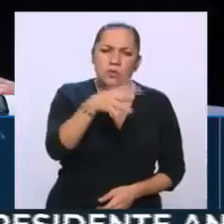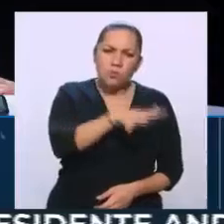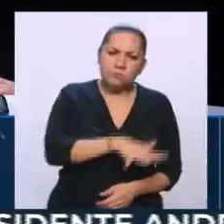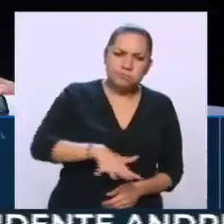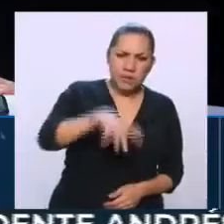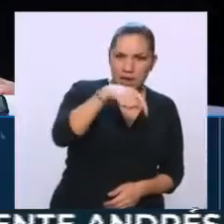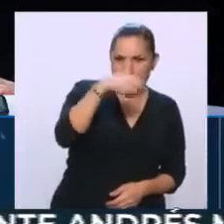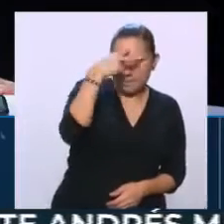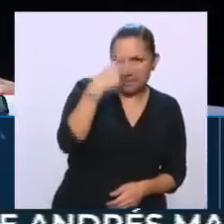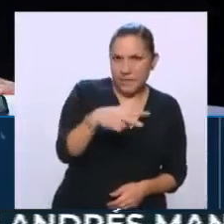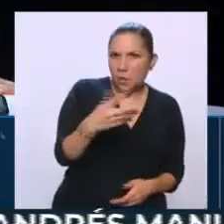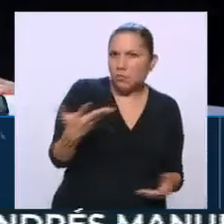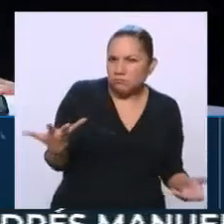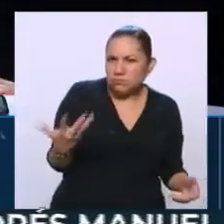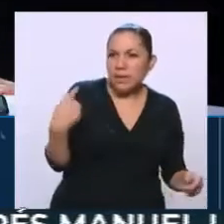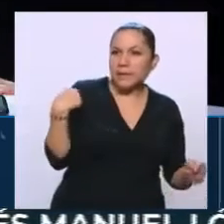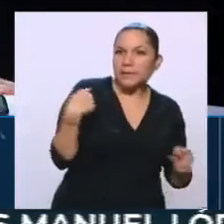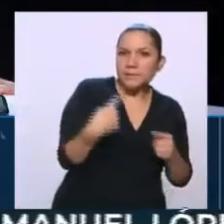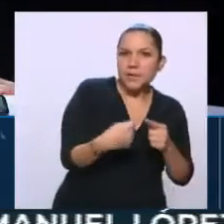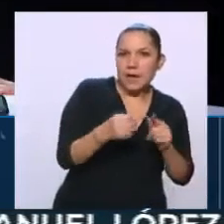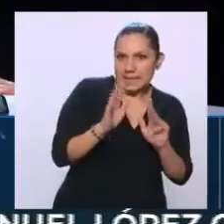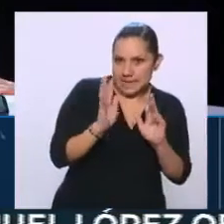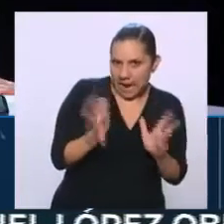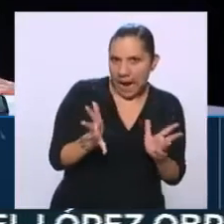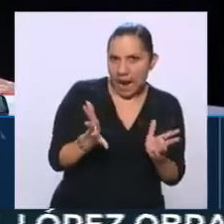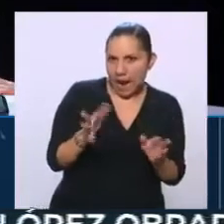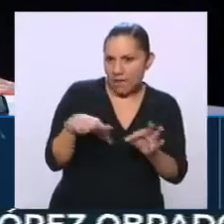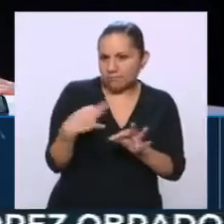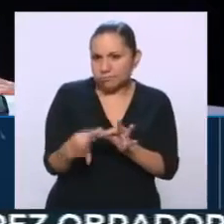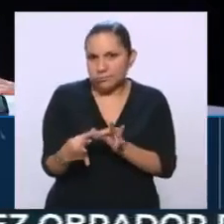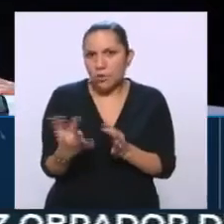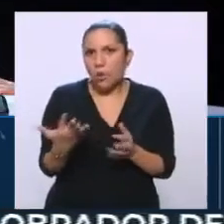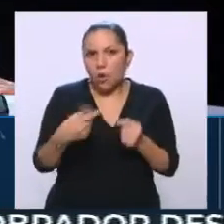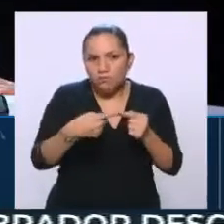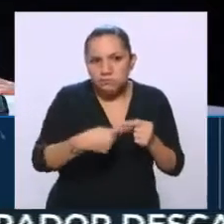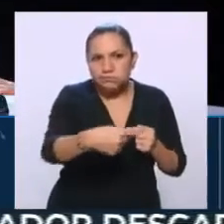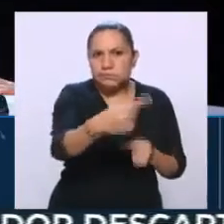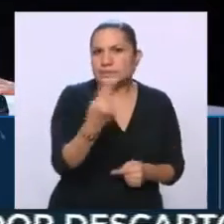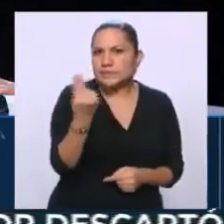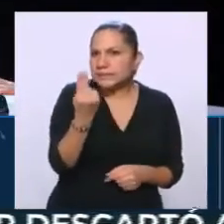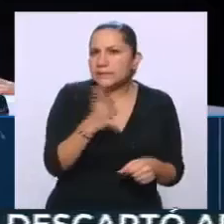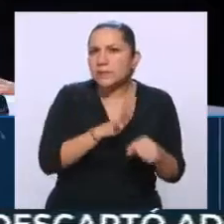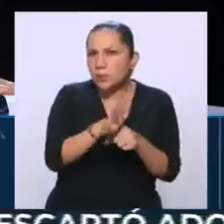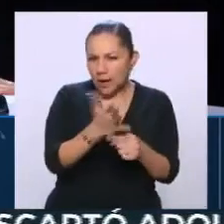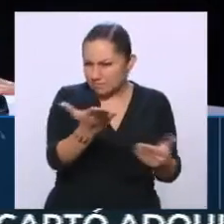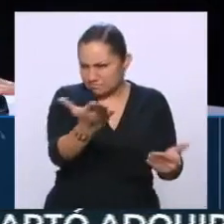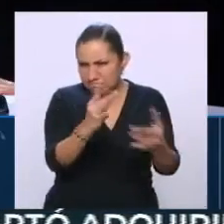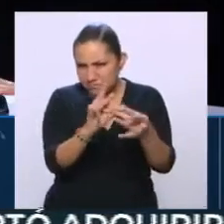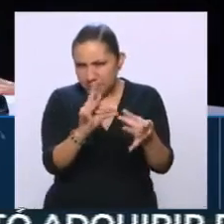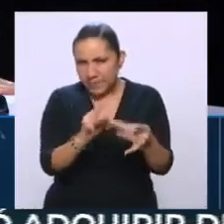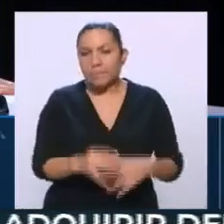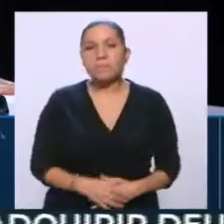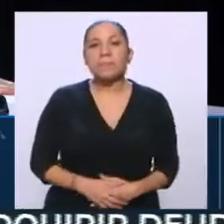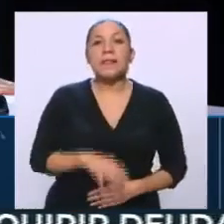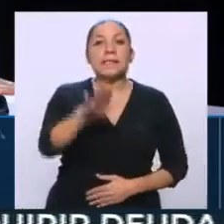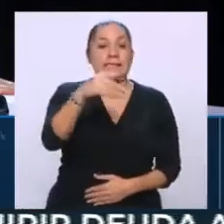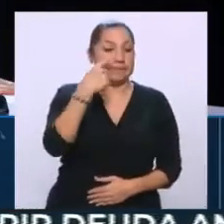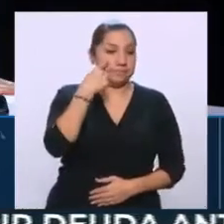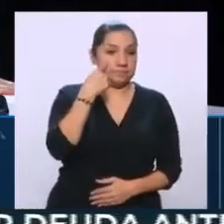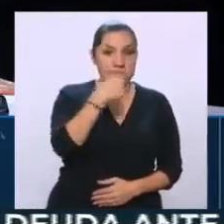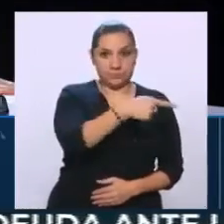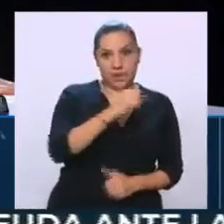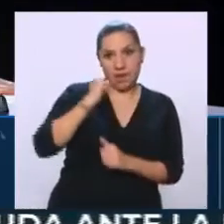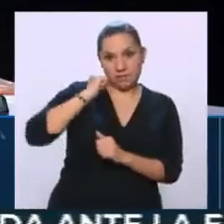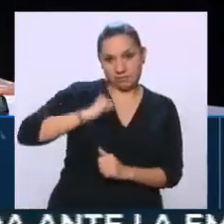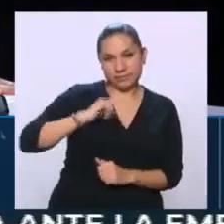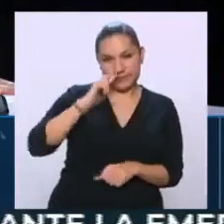podría y se debería hacer? Cuéntanos, Arturo. Bueno, yo creo que, como ya escuchamos ahorita en la nota, el titular de la Unidad de